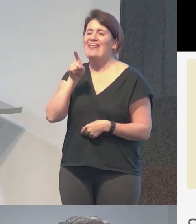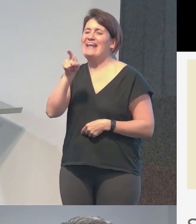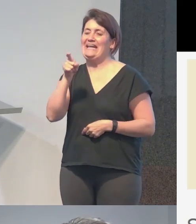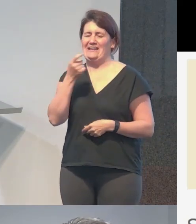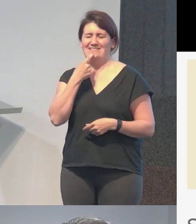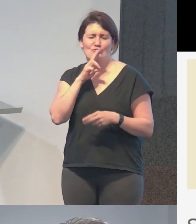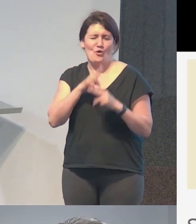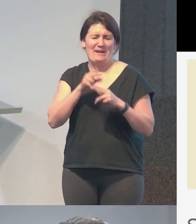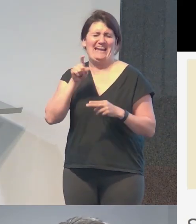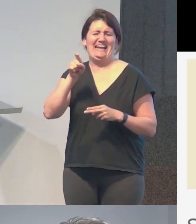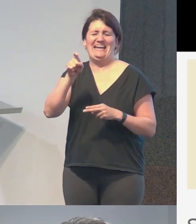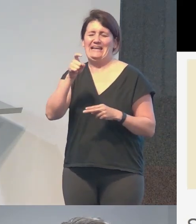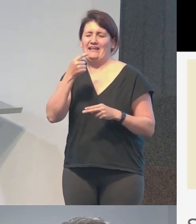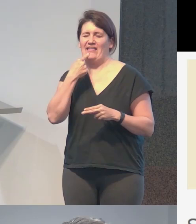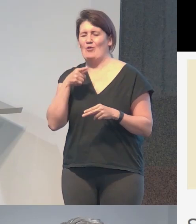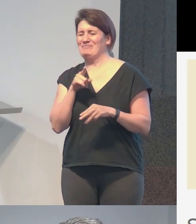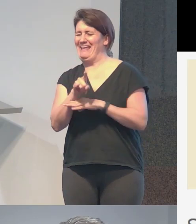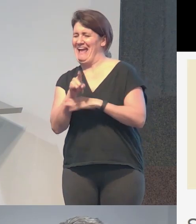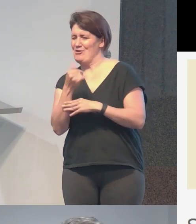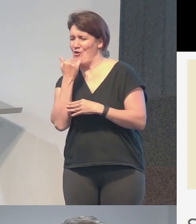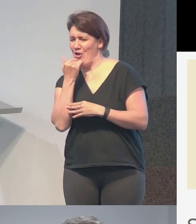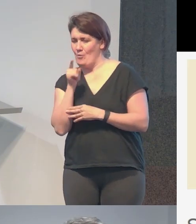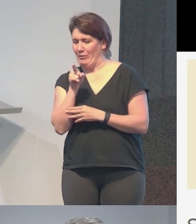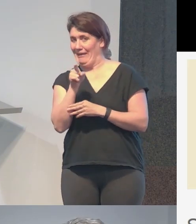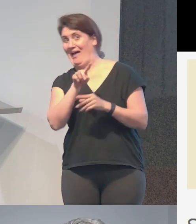clickbait, ¿no? Que tienen algo un poco